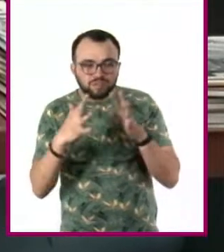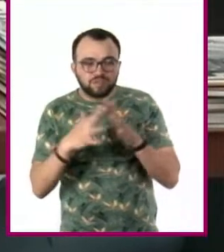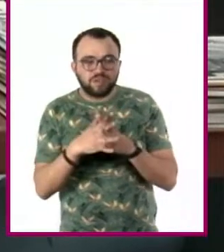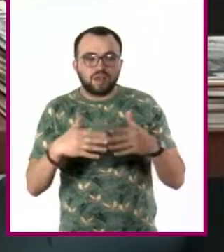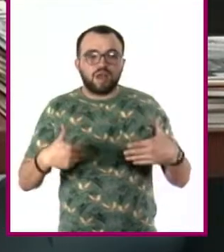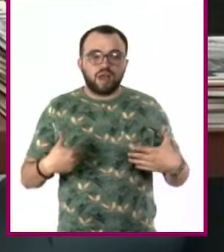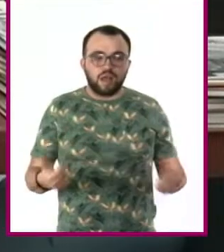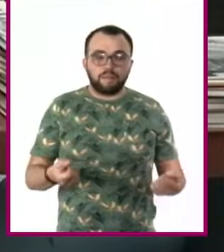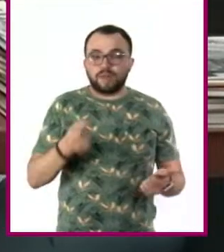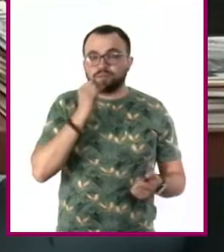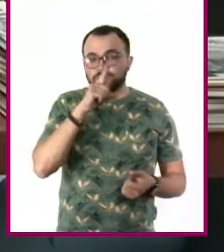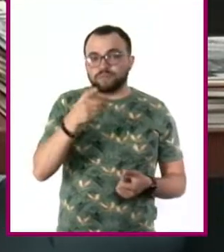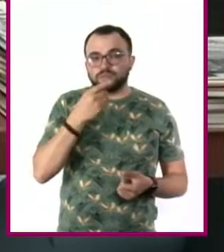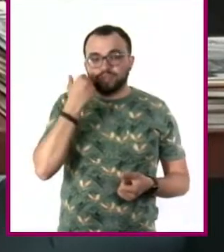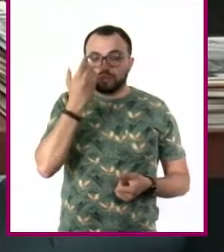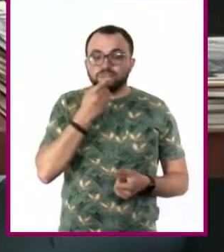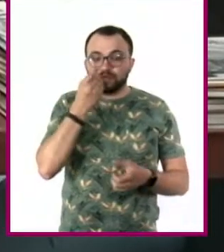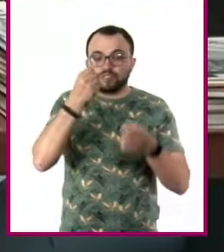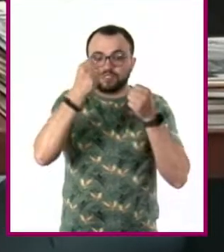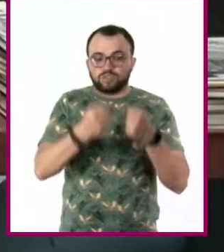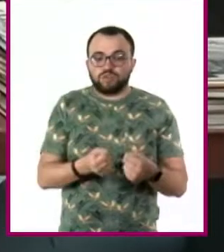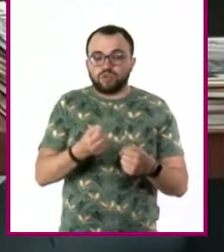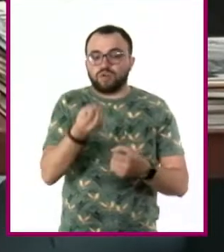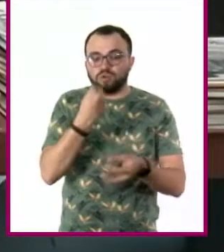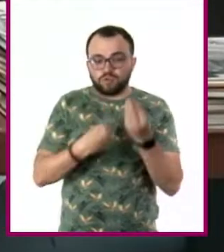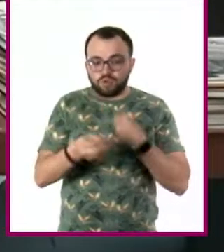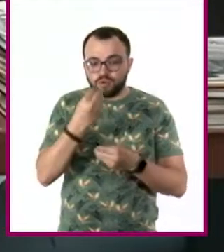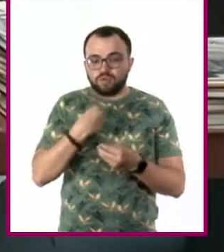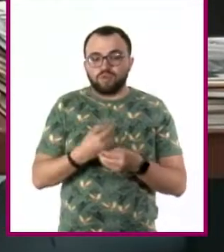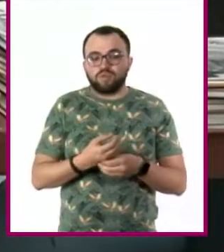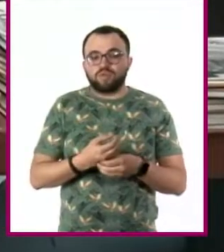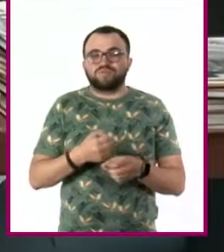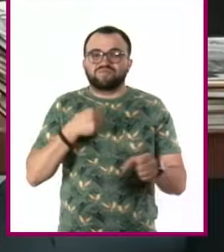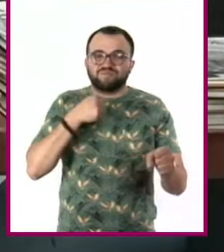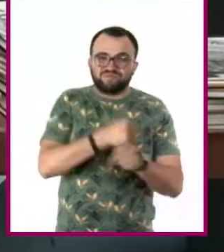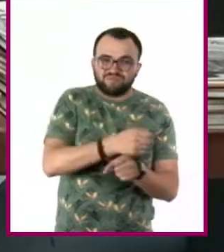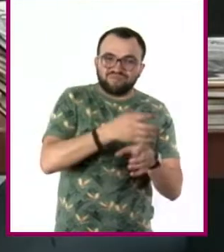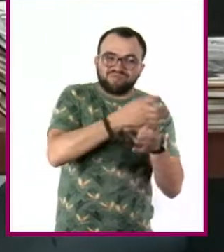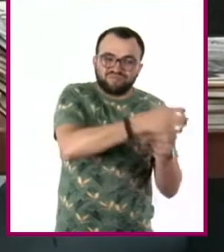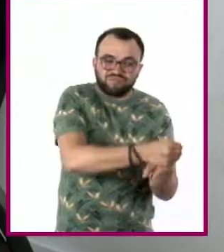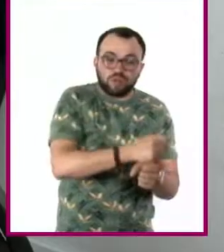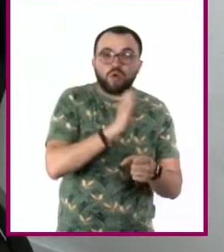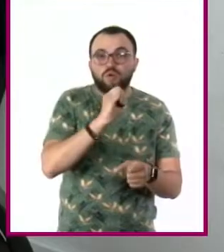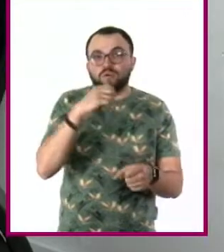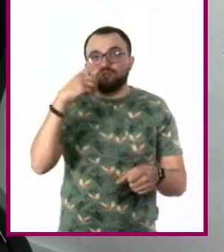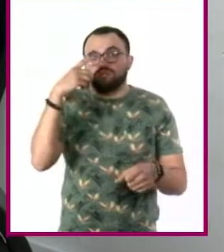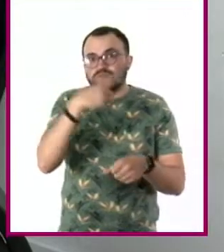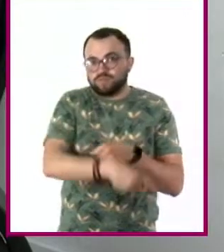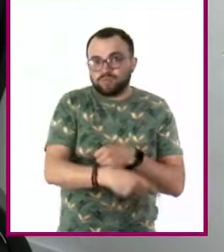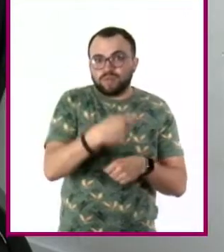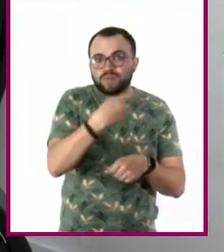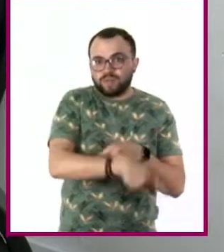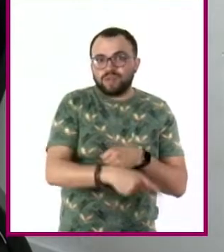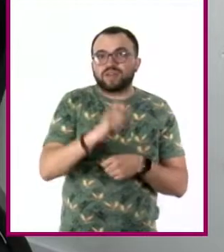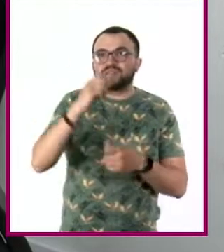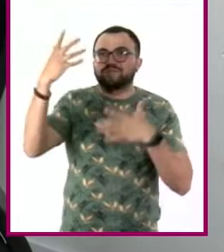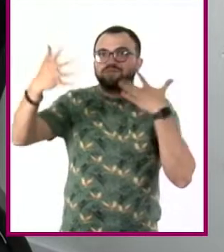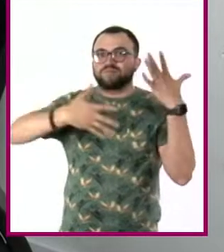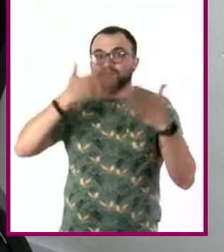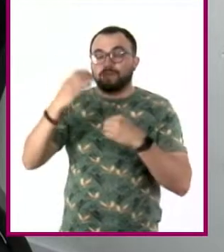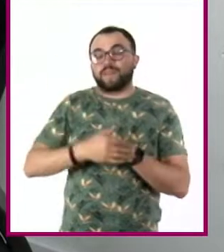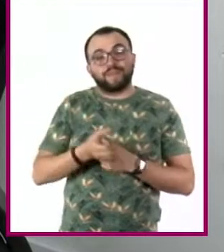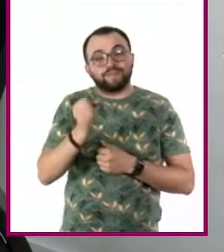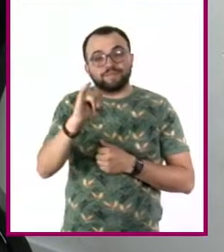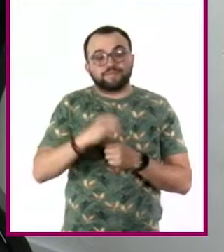sea, seguridad alimentaria, represión política, enfermedad y riesgos medioambientales. Sí, Alfredo, la ONU